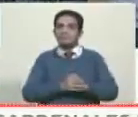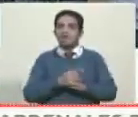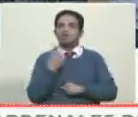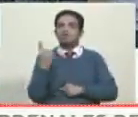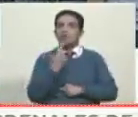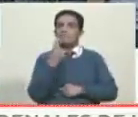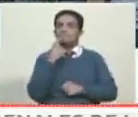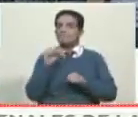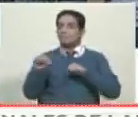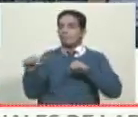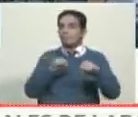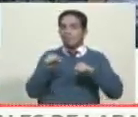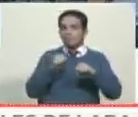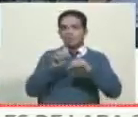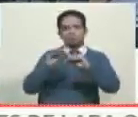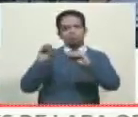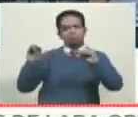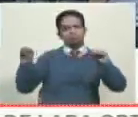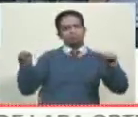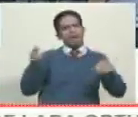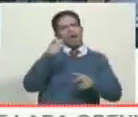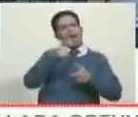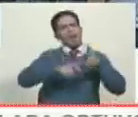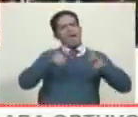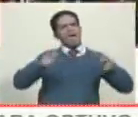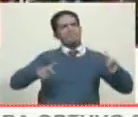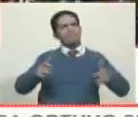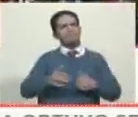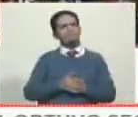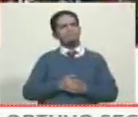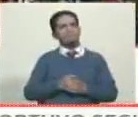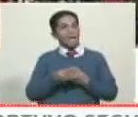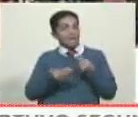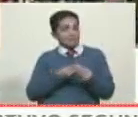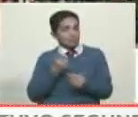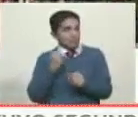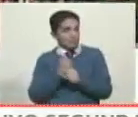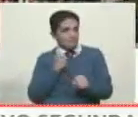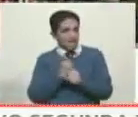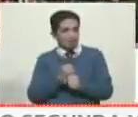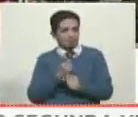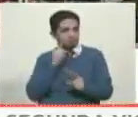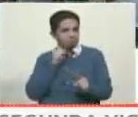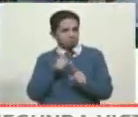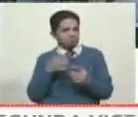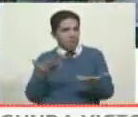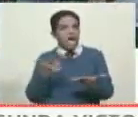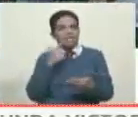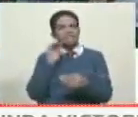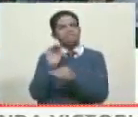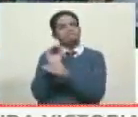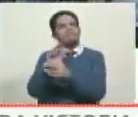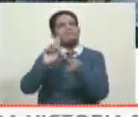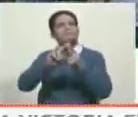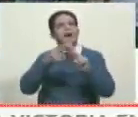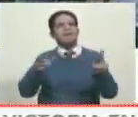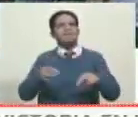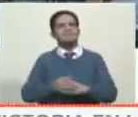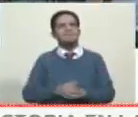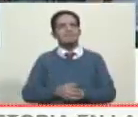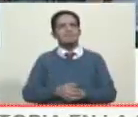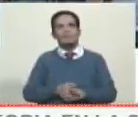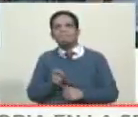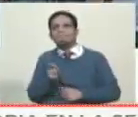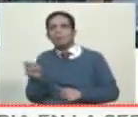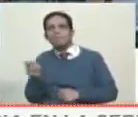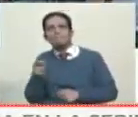organizando nuestra gente haciendo lo que nos corresponde para preservar la paz no estamos provocando a